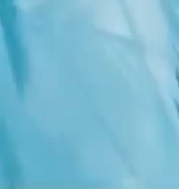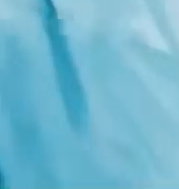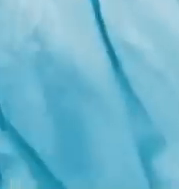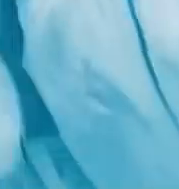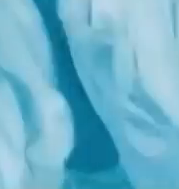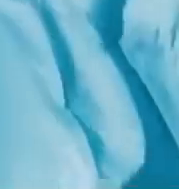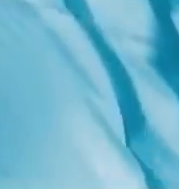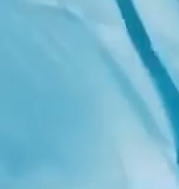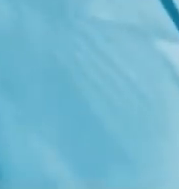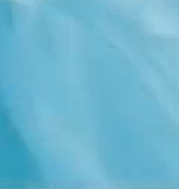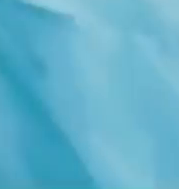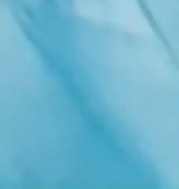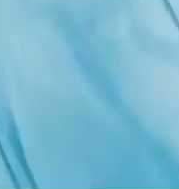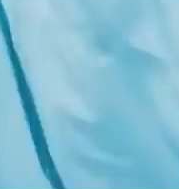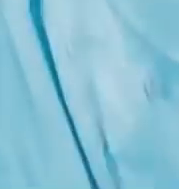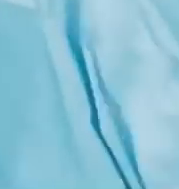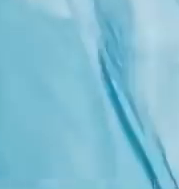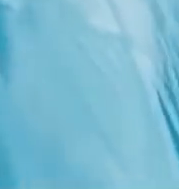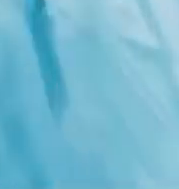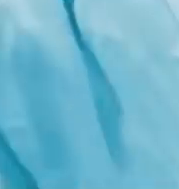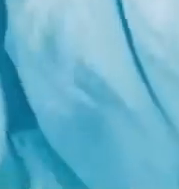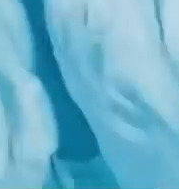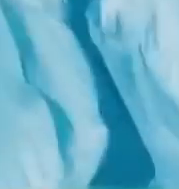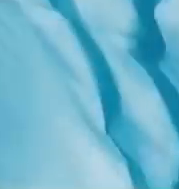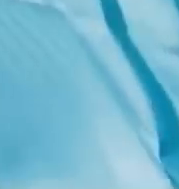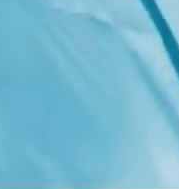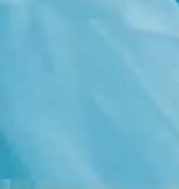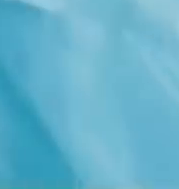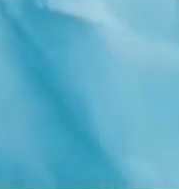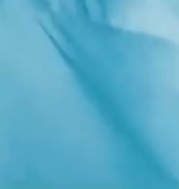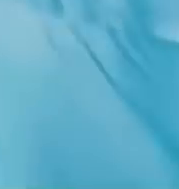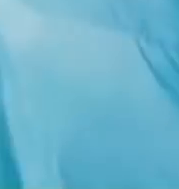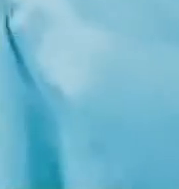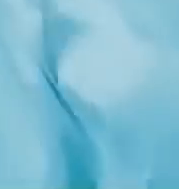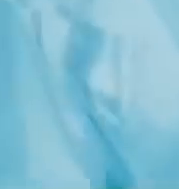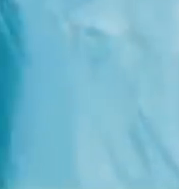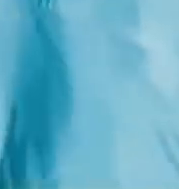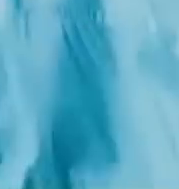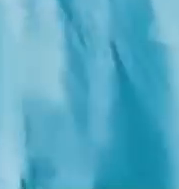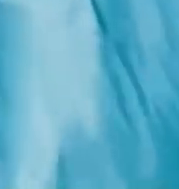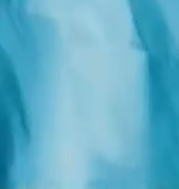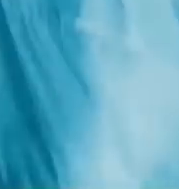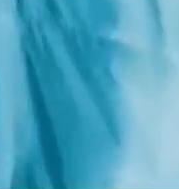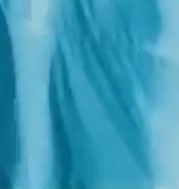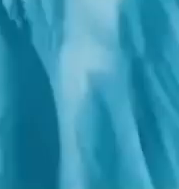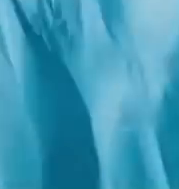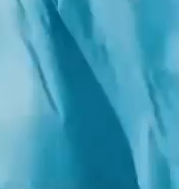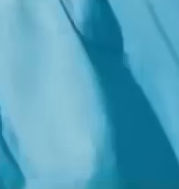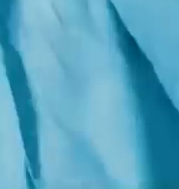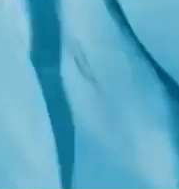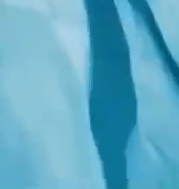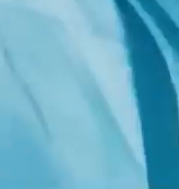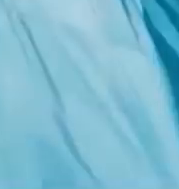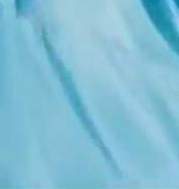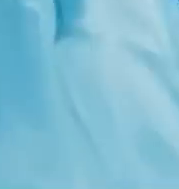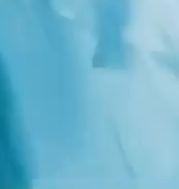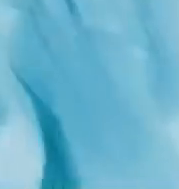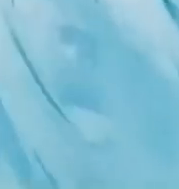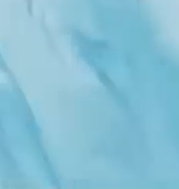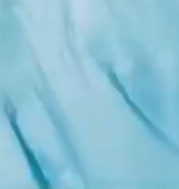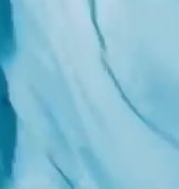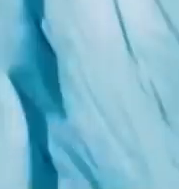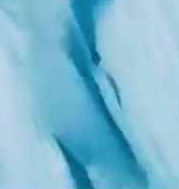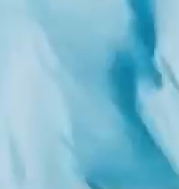26.522 de Servicios de Comunicación Audiovisual. A partir de este momento, transmiten LRA